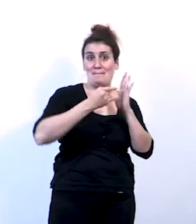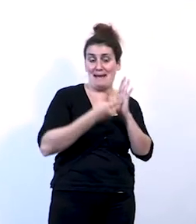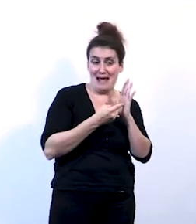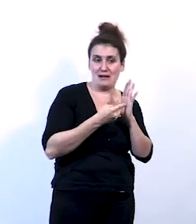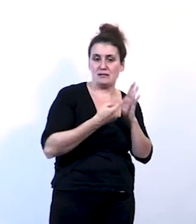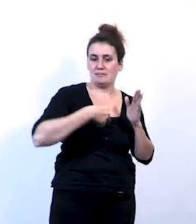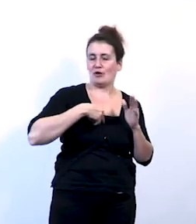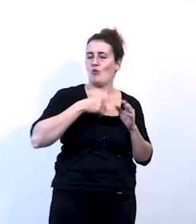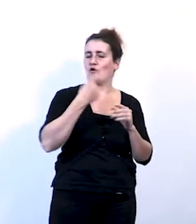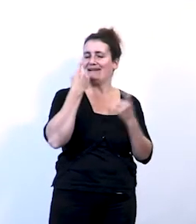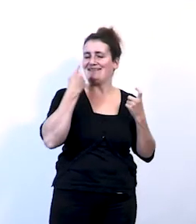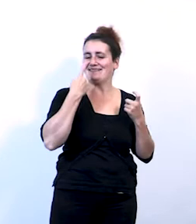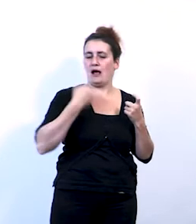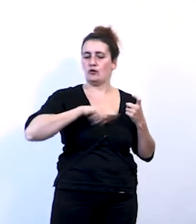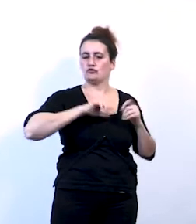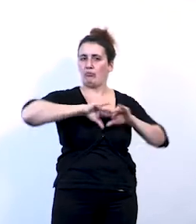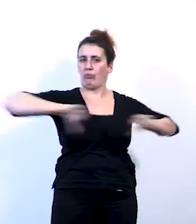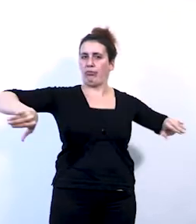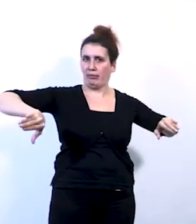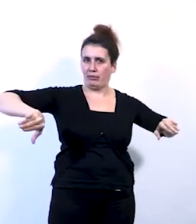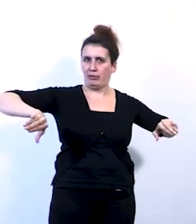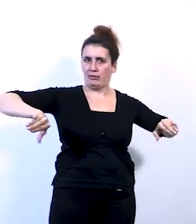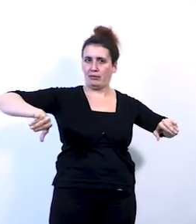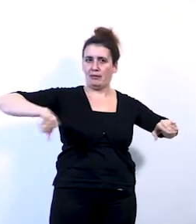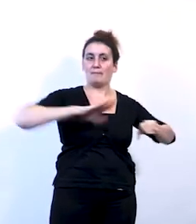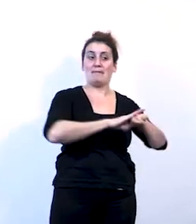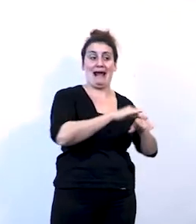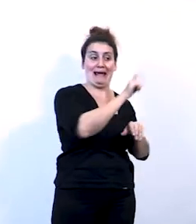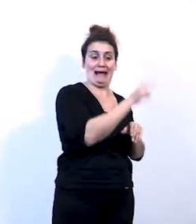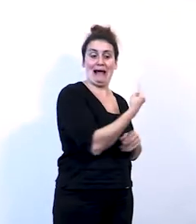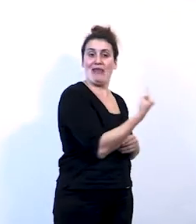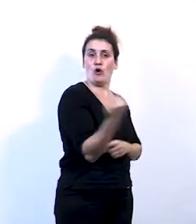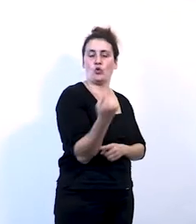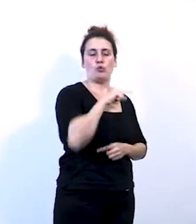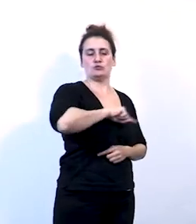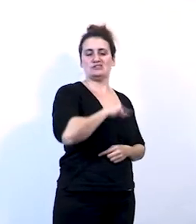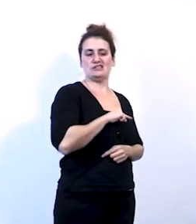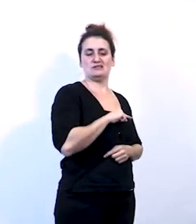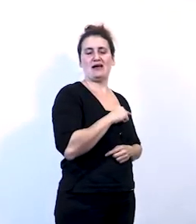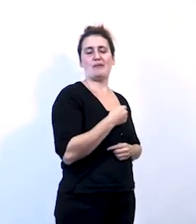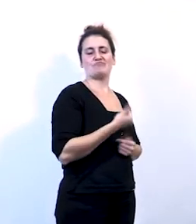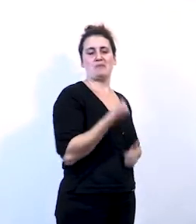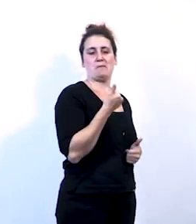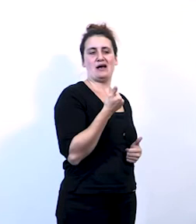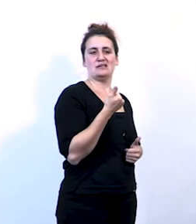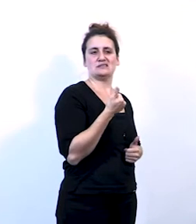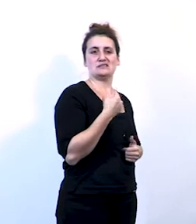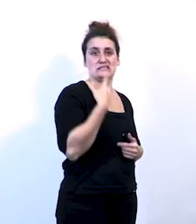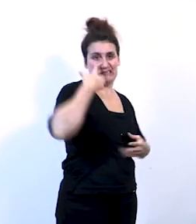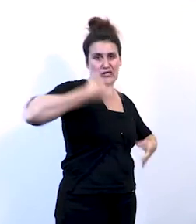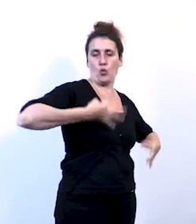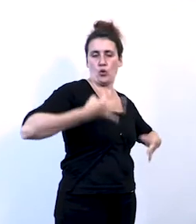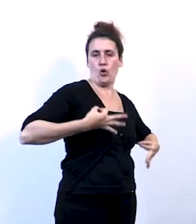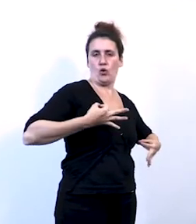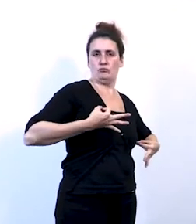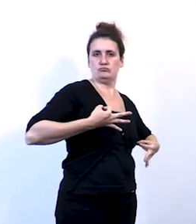irnos y que cada uno se sienta más, con más... Que se sienta más seguro